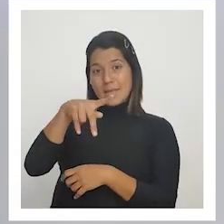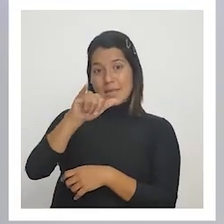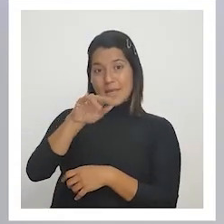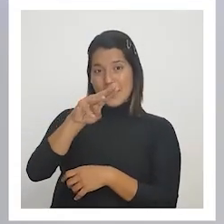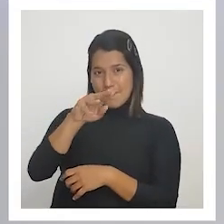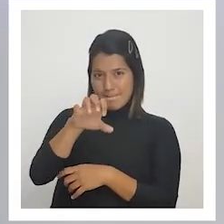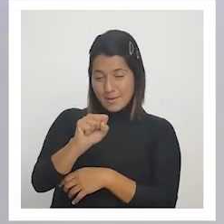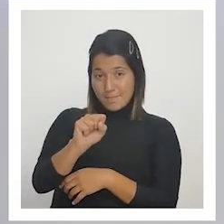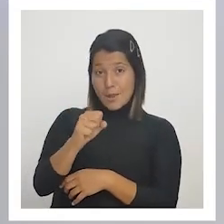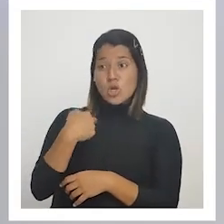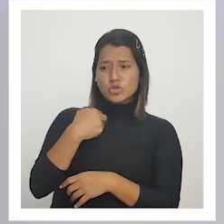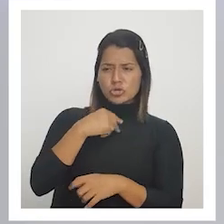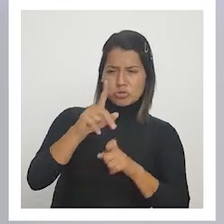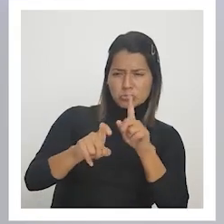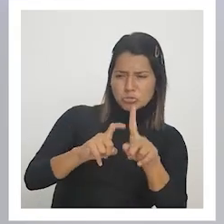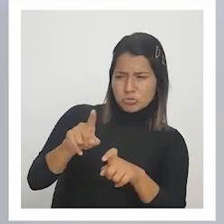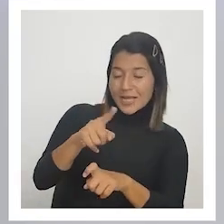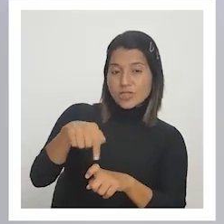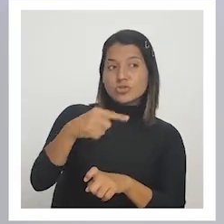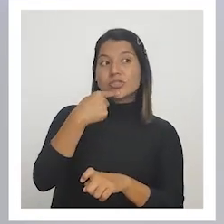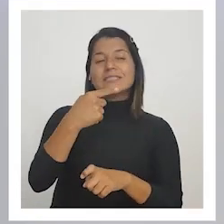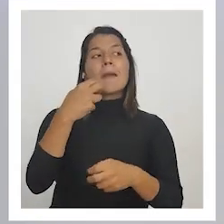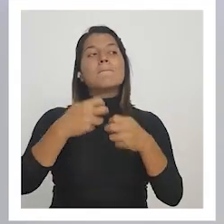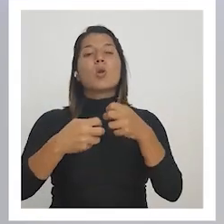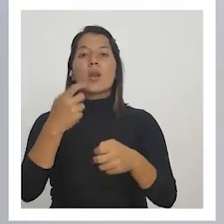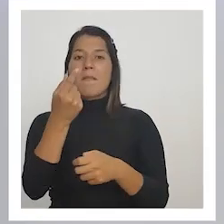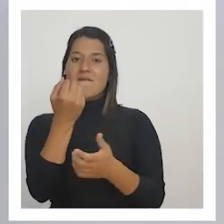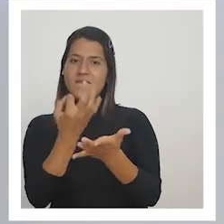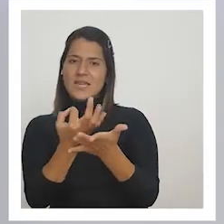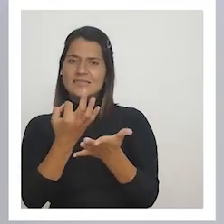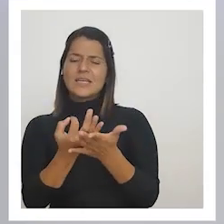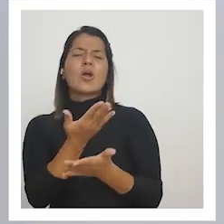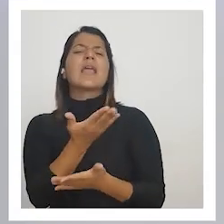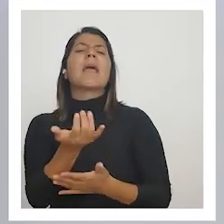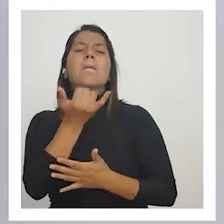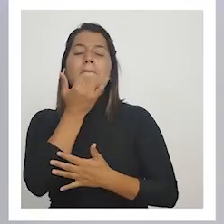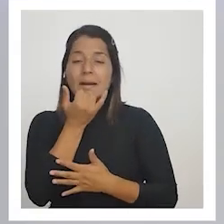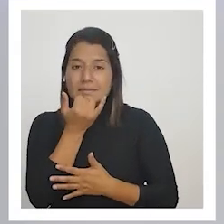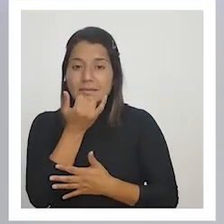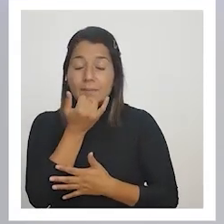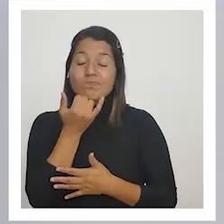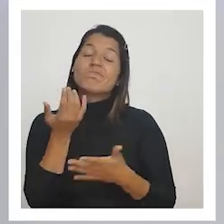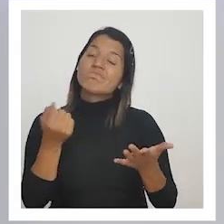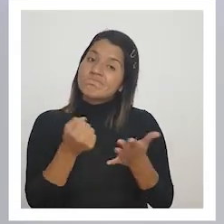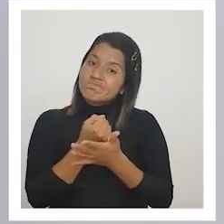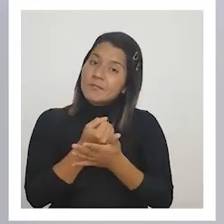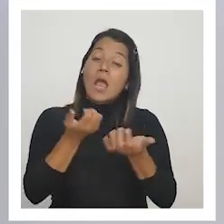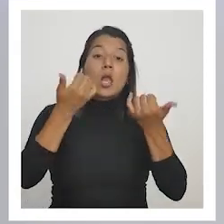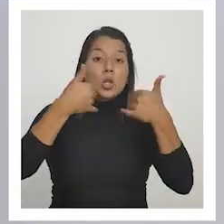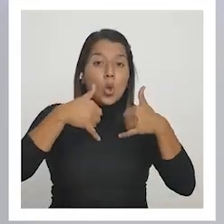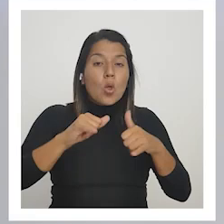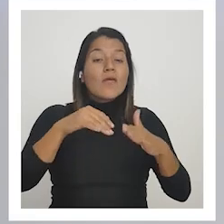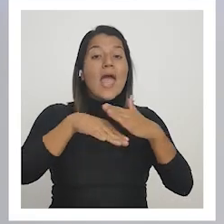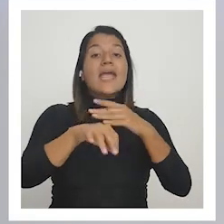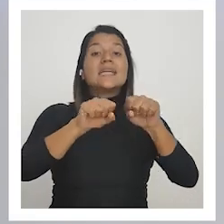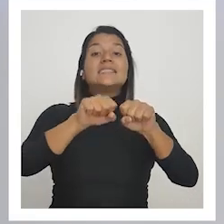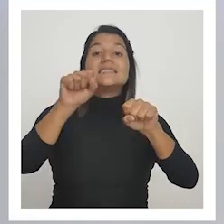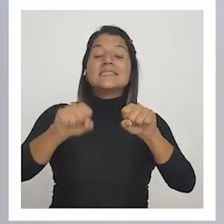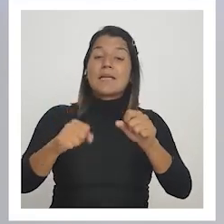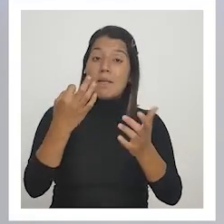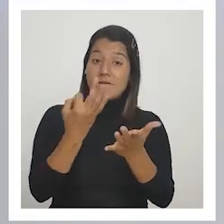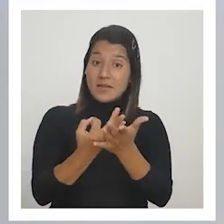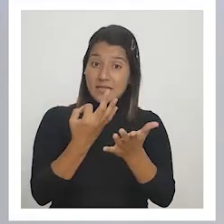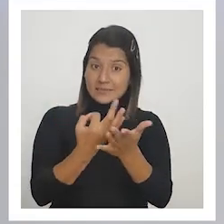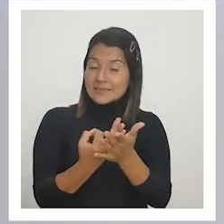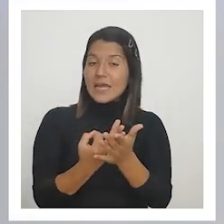financieros. ¿Qué es lo que pasa? Que lamentablemente todavía a nivel del sistema financiero no se ha utilizado